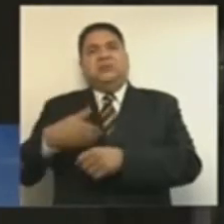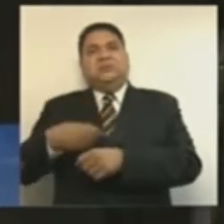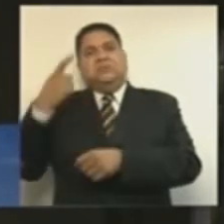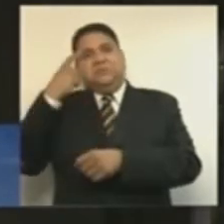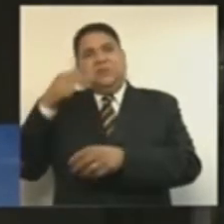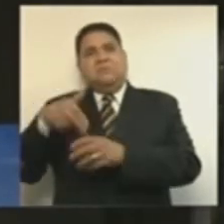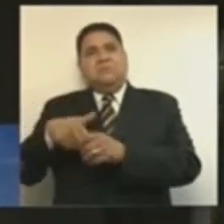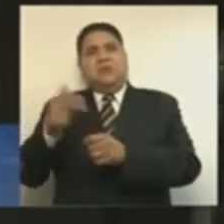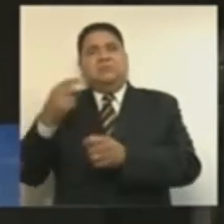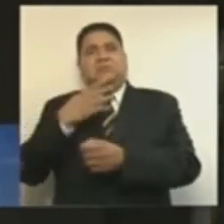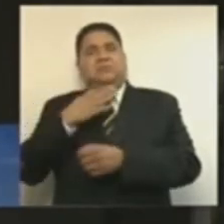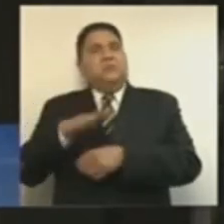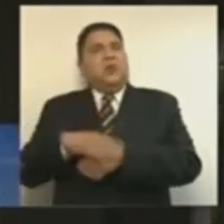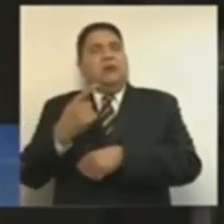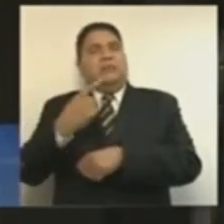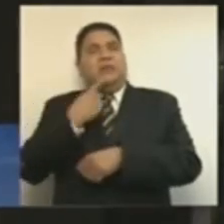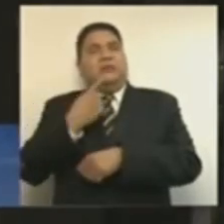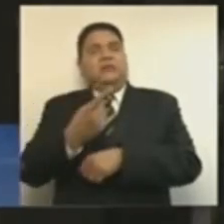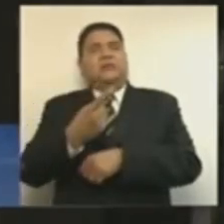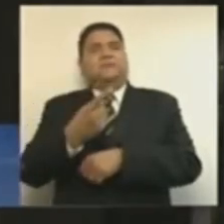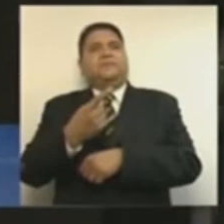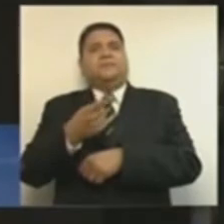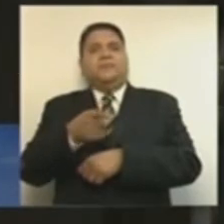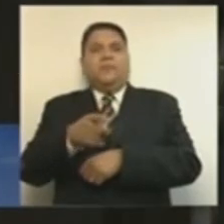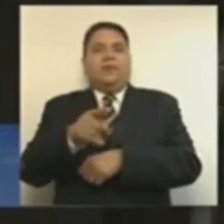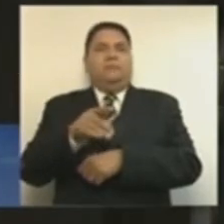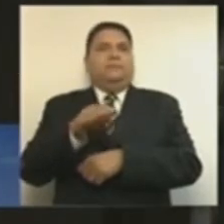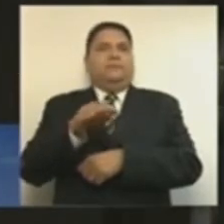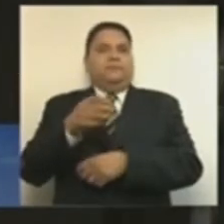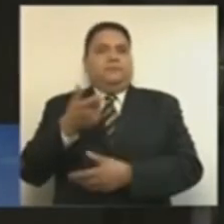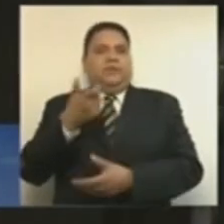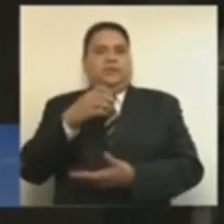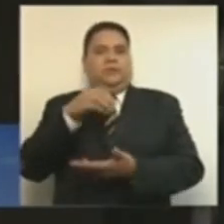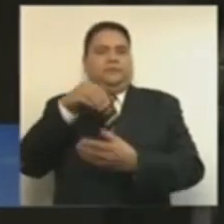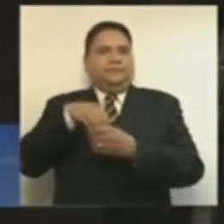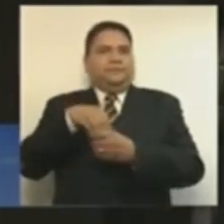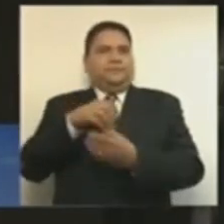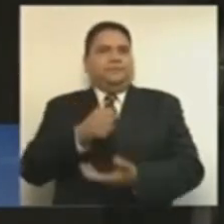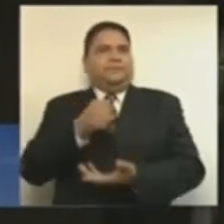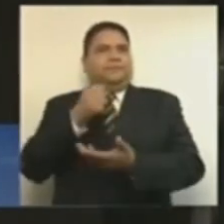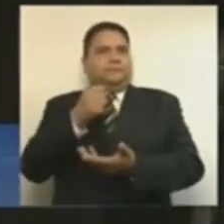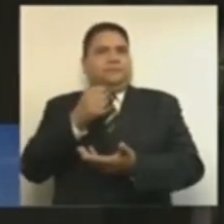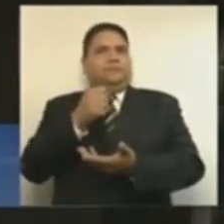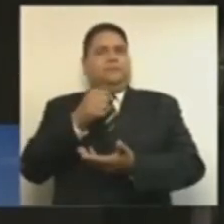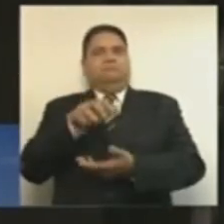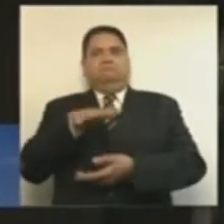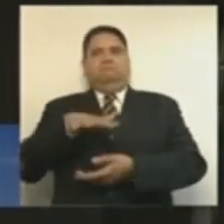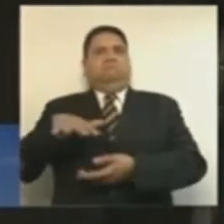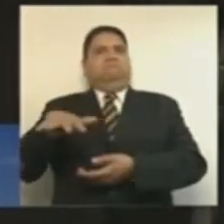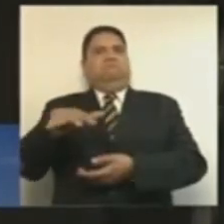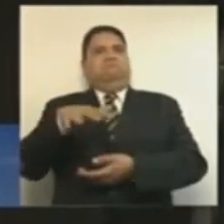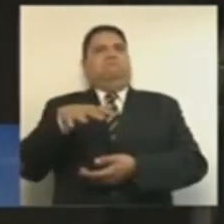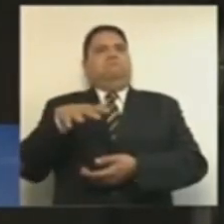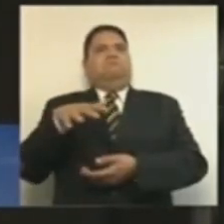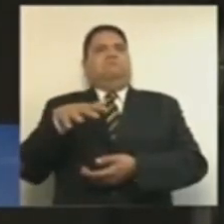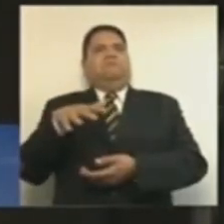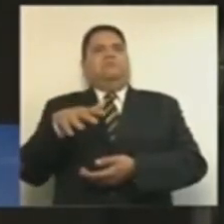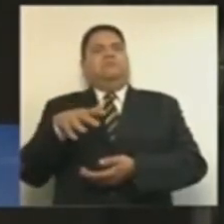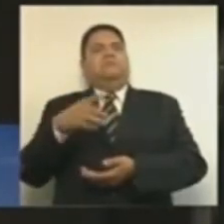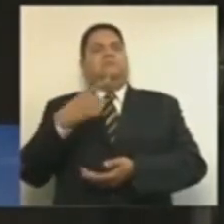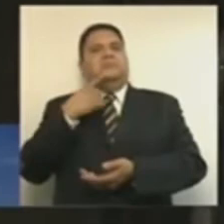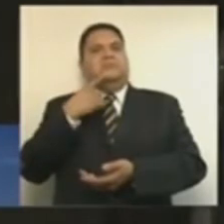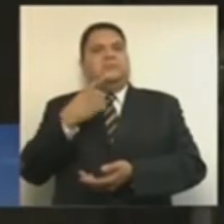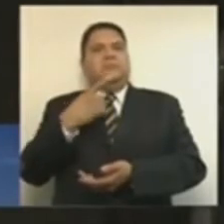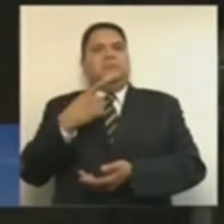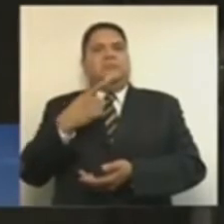los fideicomisos públicos, salvo en aquellos casos en donde se hable, por supuesto, de